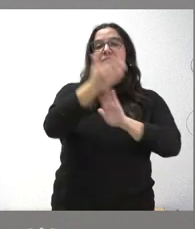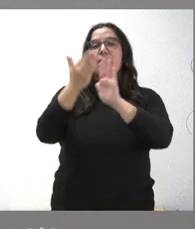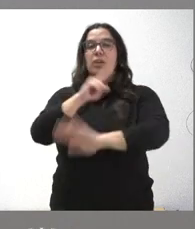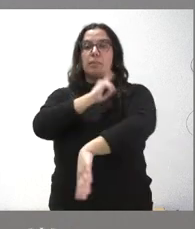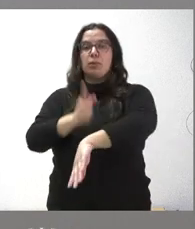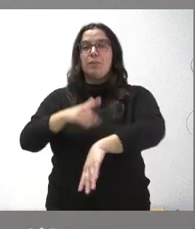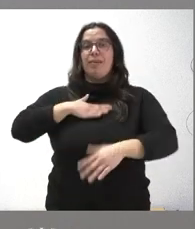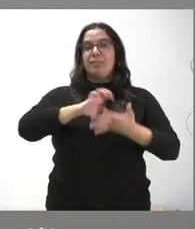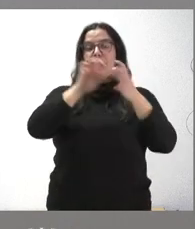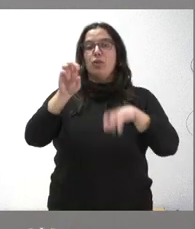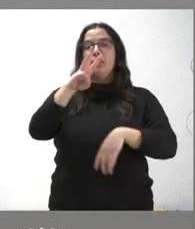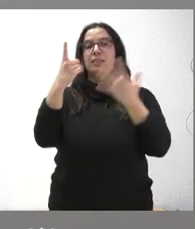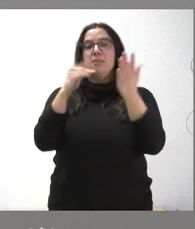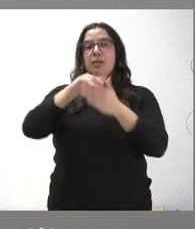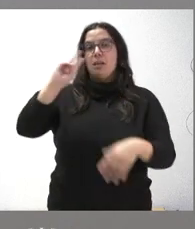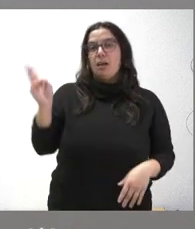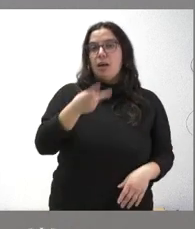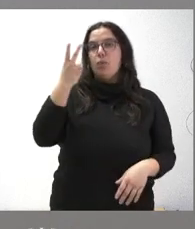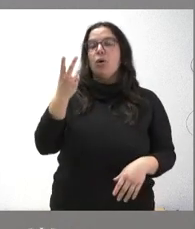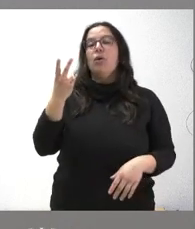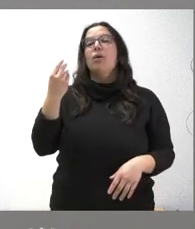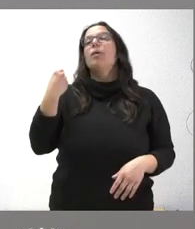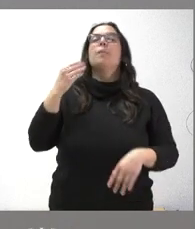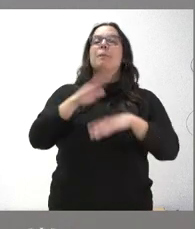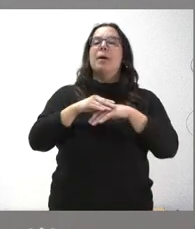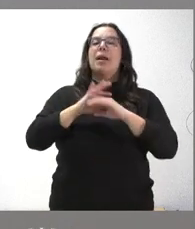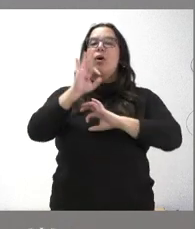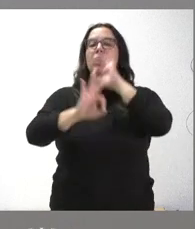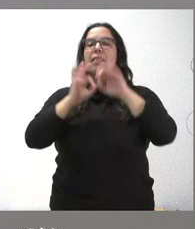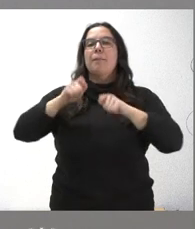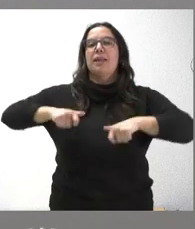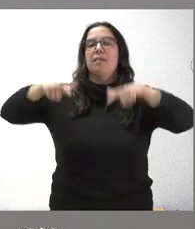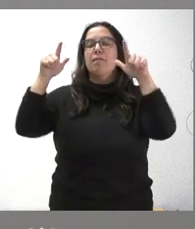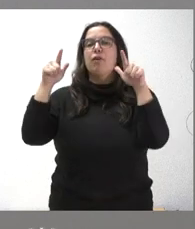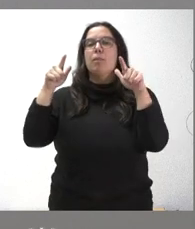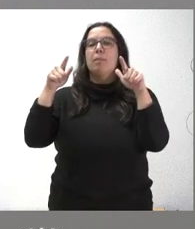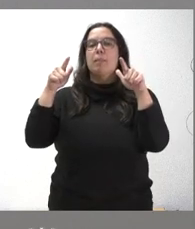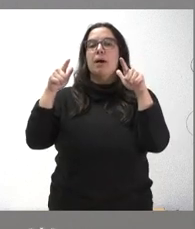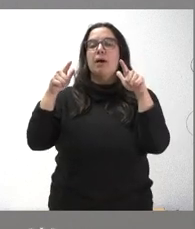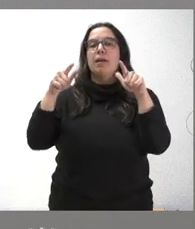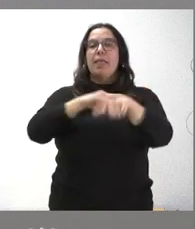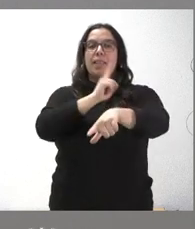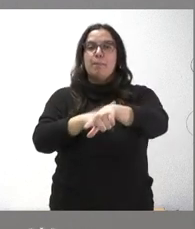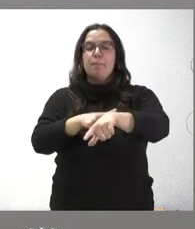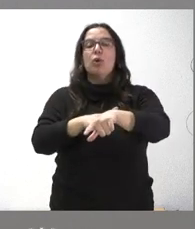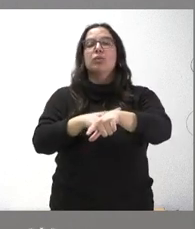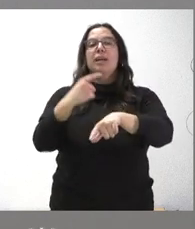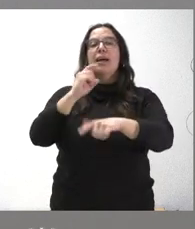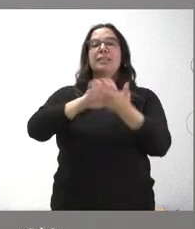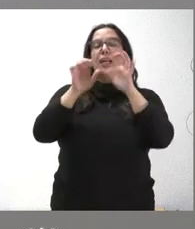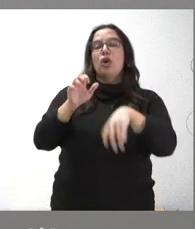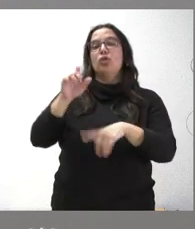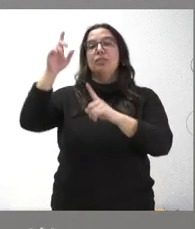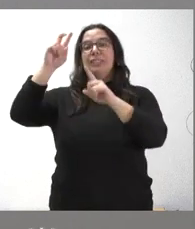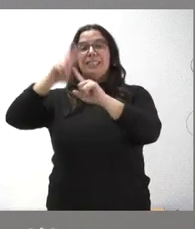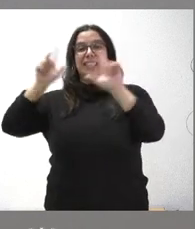Castilla León 36,000 a fedec para el desarrollo de la plataforma esporil TV durante 2023